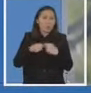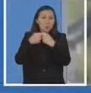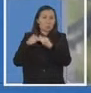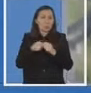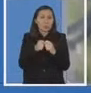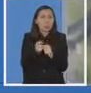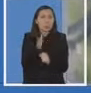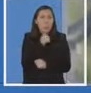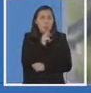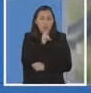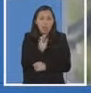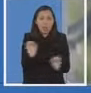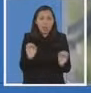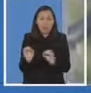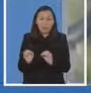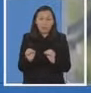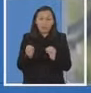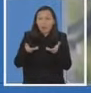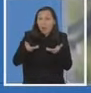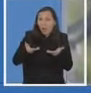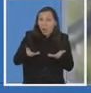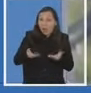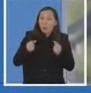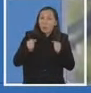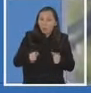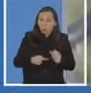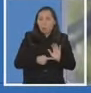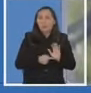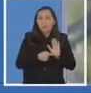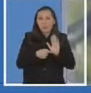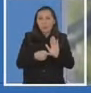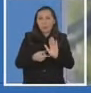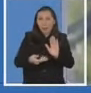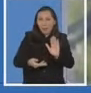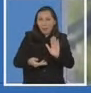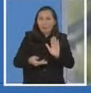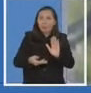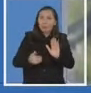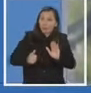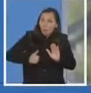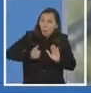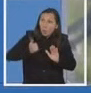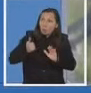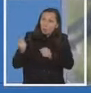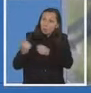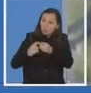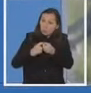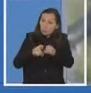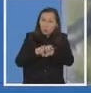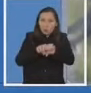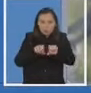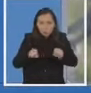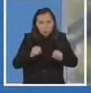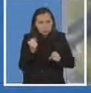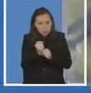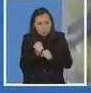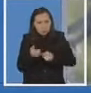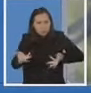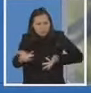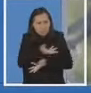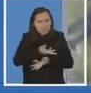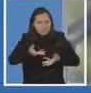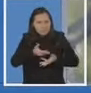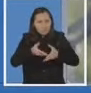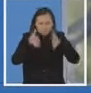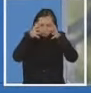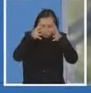llevan a ninguna parte. En este caso, podemos demostrar que si sumamos voluntades, que si nos ponemos a trabajar duramente,